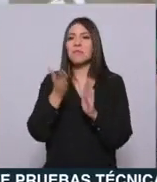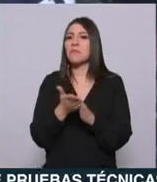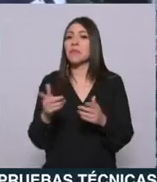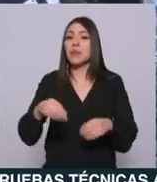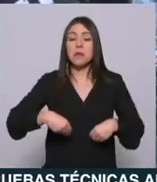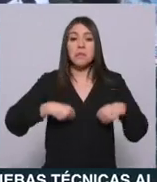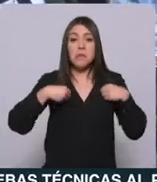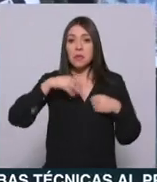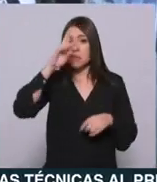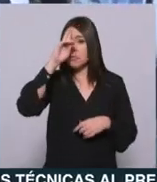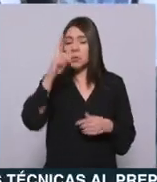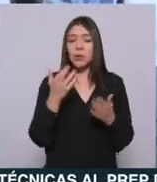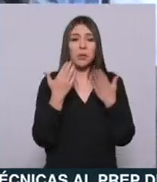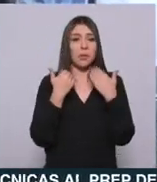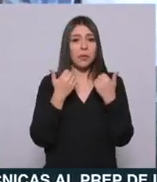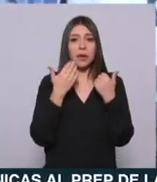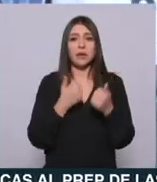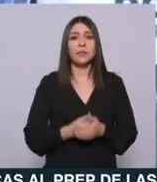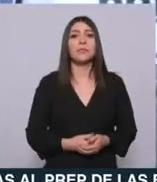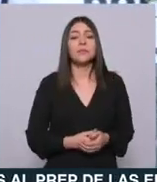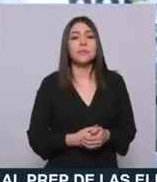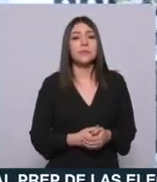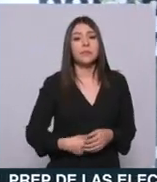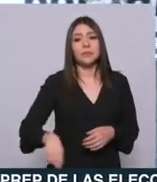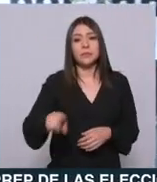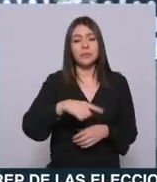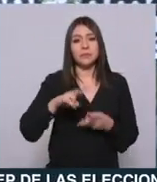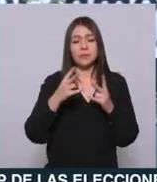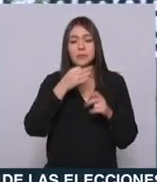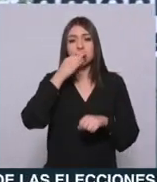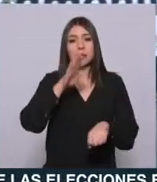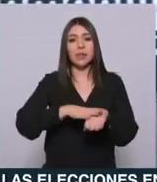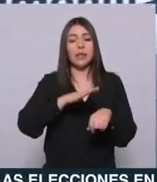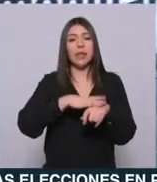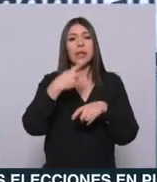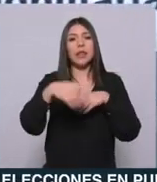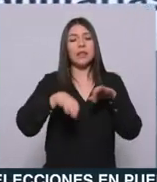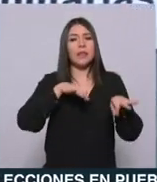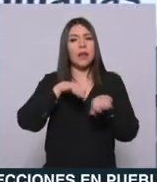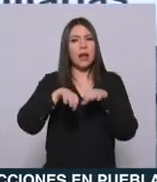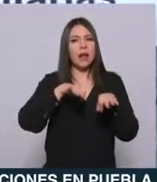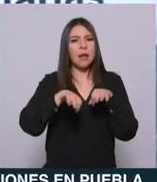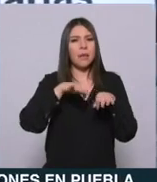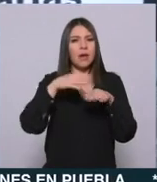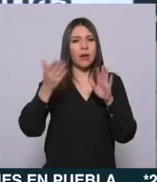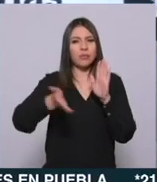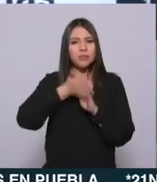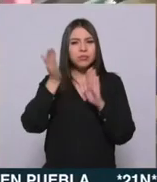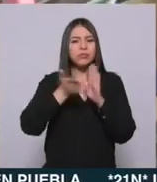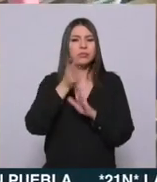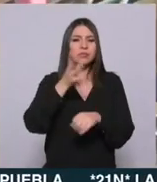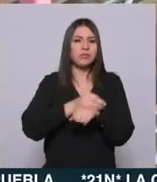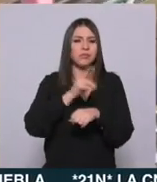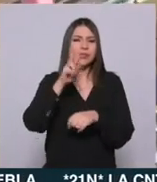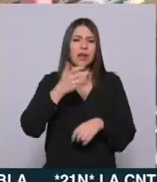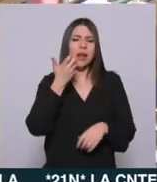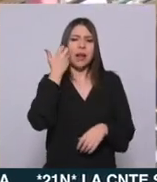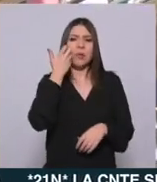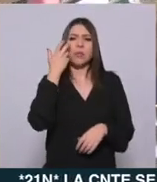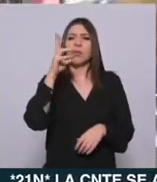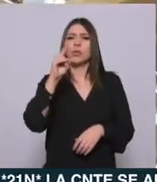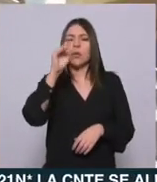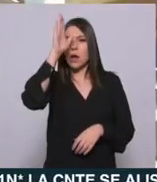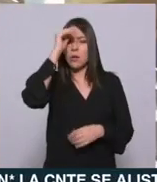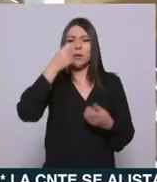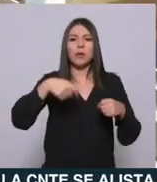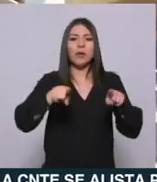vida. Vecinos mencionan que los trabajos se han realizado por medio de abusos e irregularidades como trabajos fuera de los